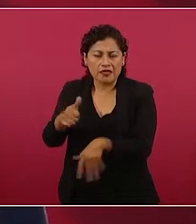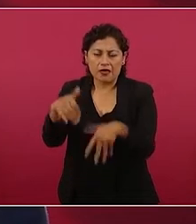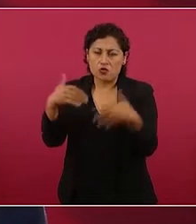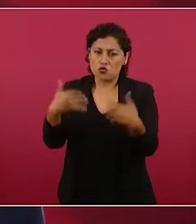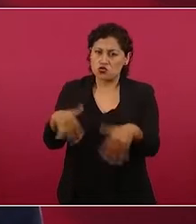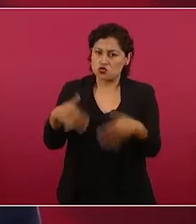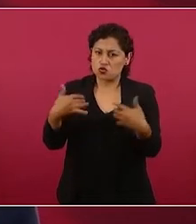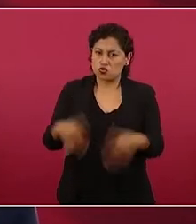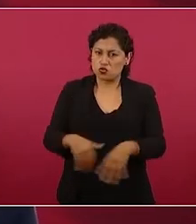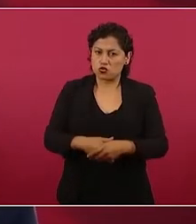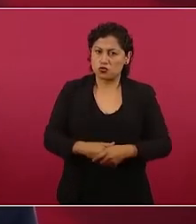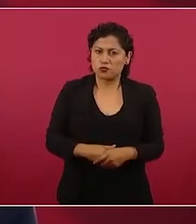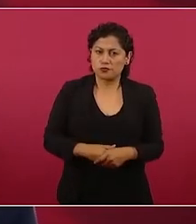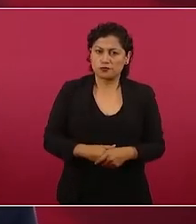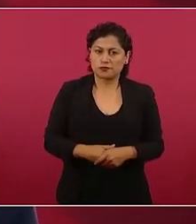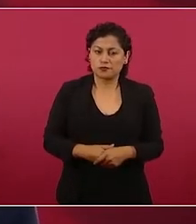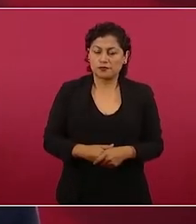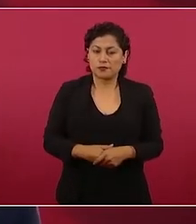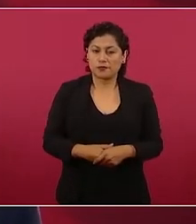Muchos